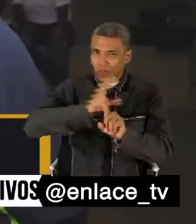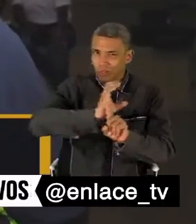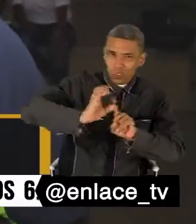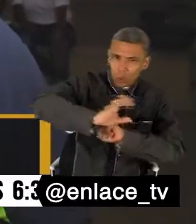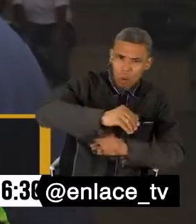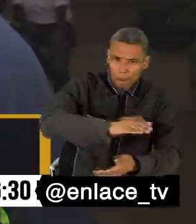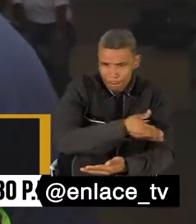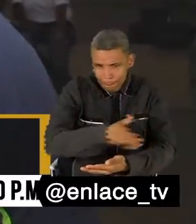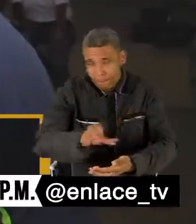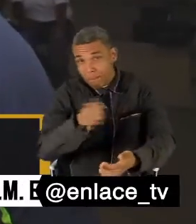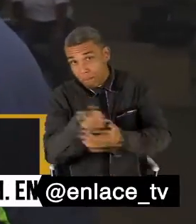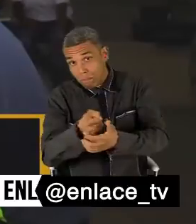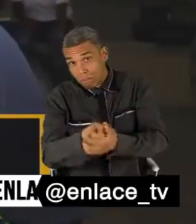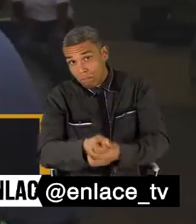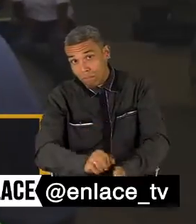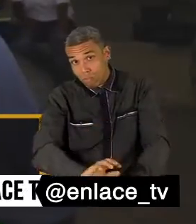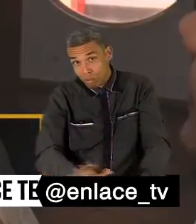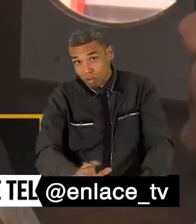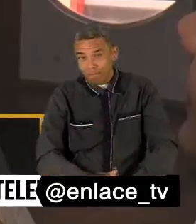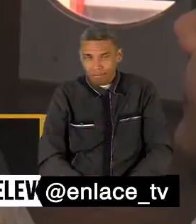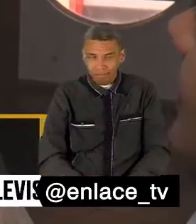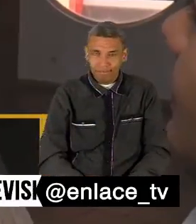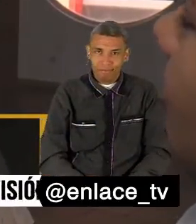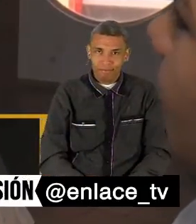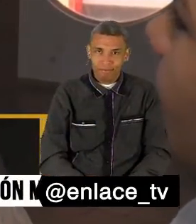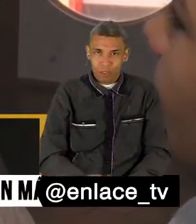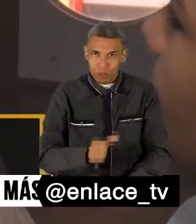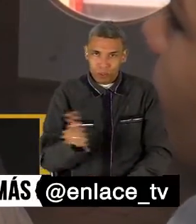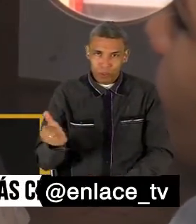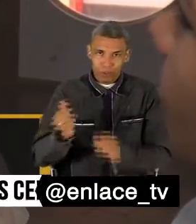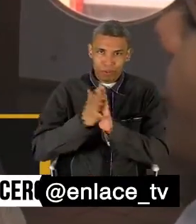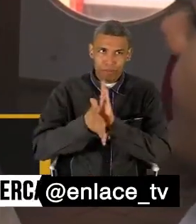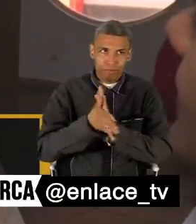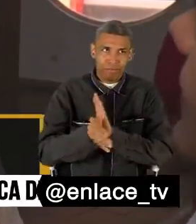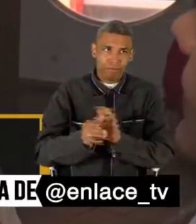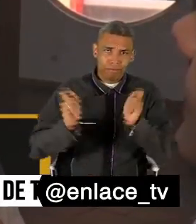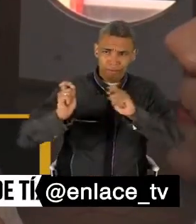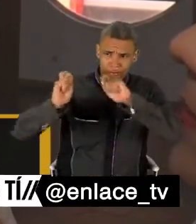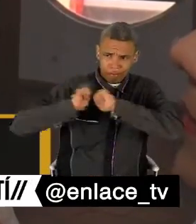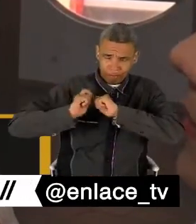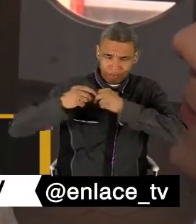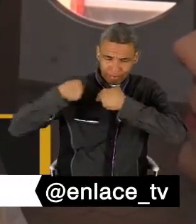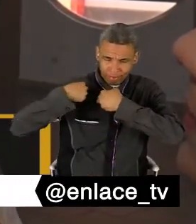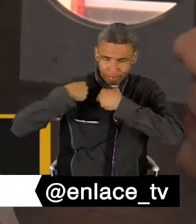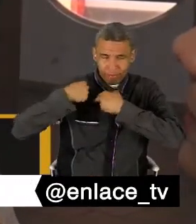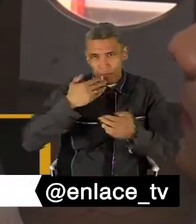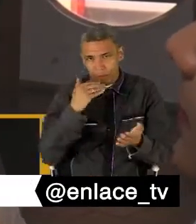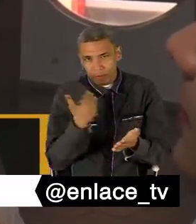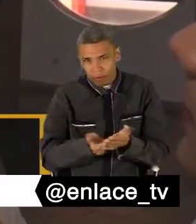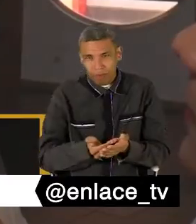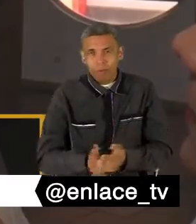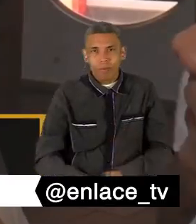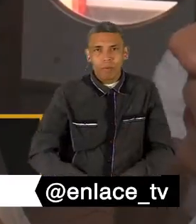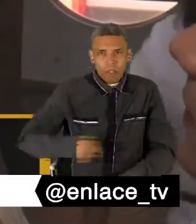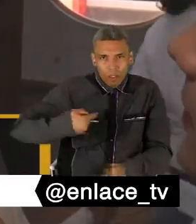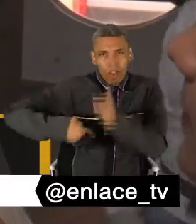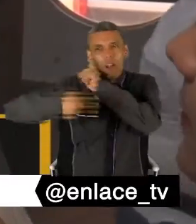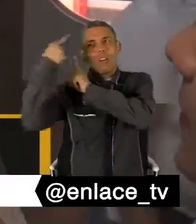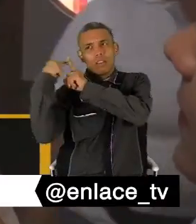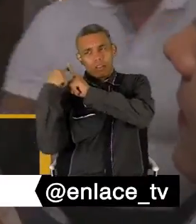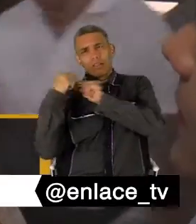pues bueno, los resultados lo ratifican todo. Pero de verdad que estoy contento porque en la anterior elección también